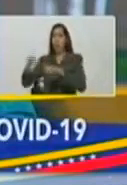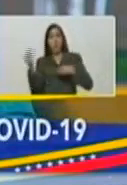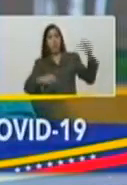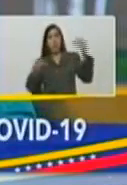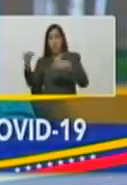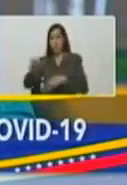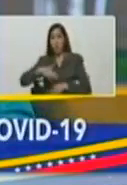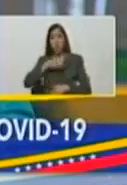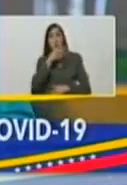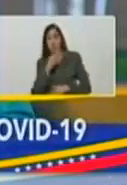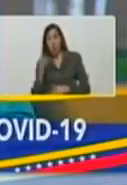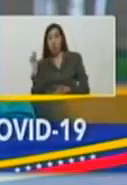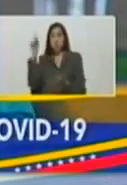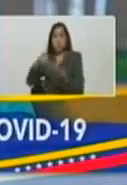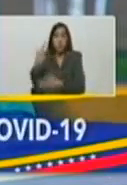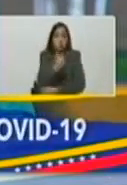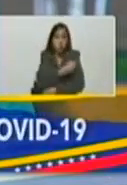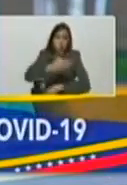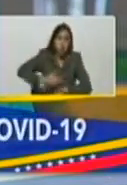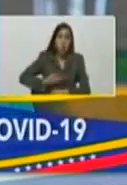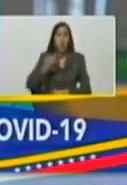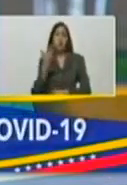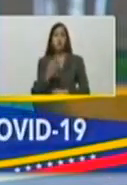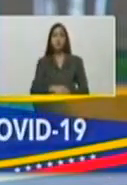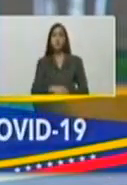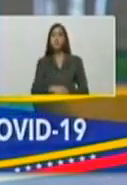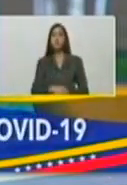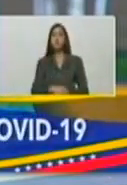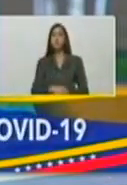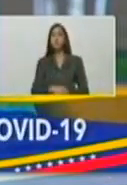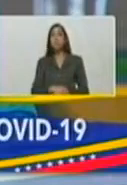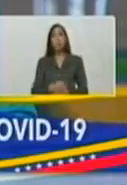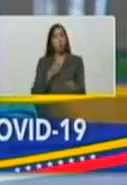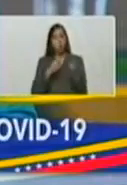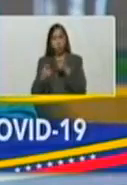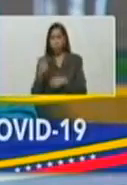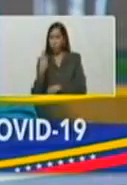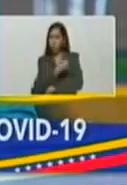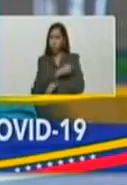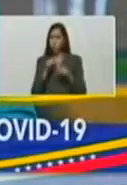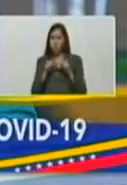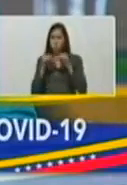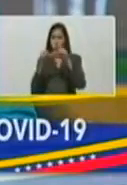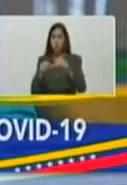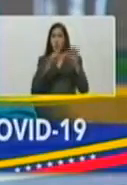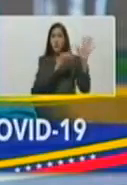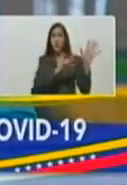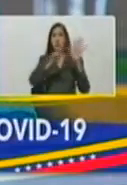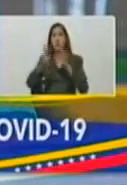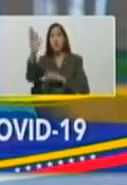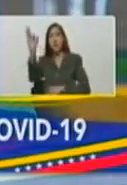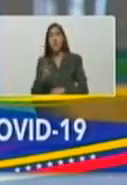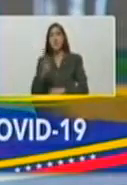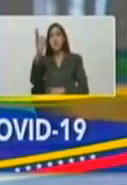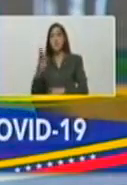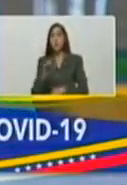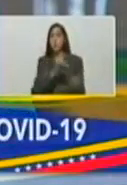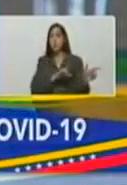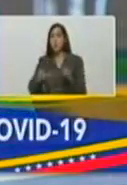la facilidad de ir a vacunarse. Tenemos que avanzar en la vacunación. Hemos llegado al 67% de la